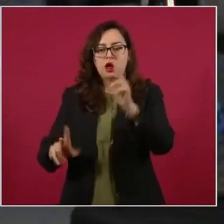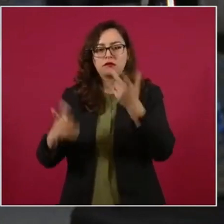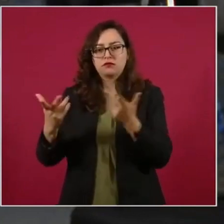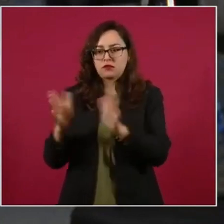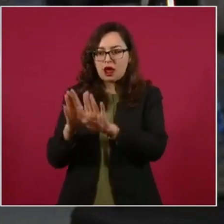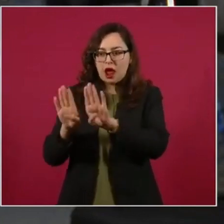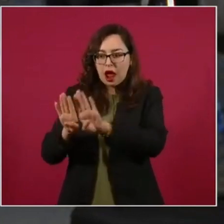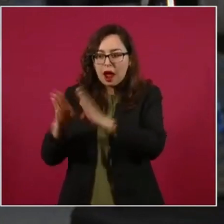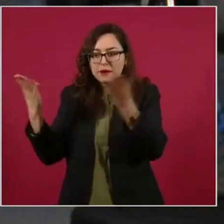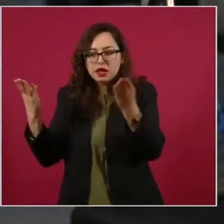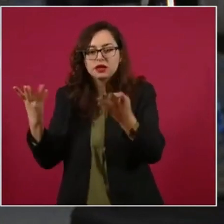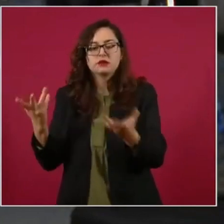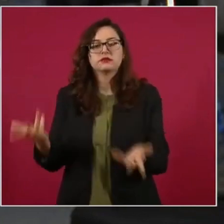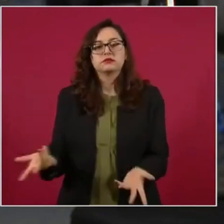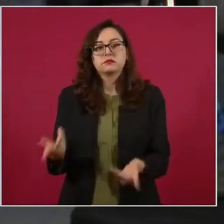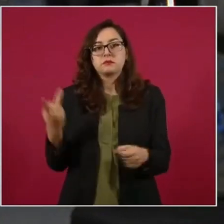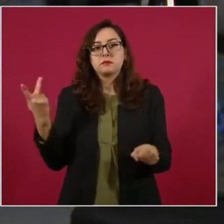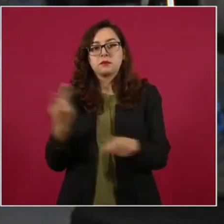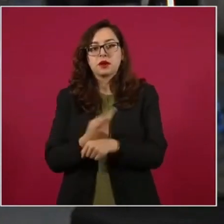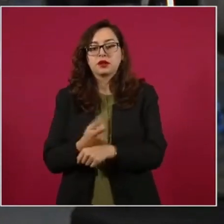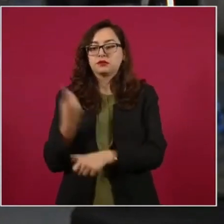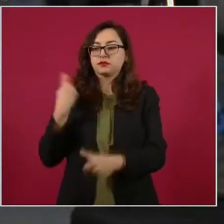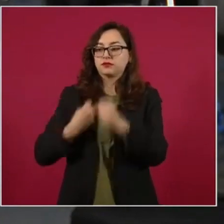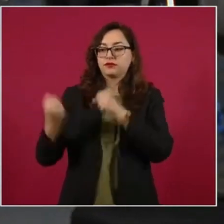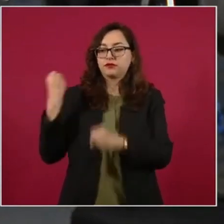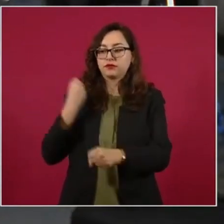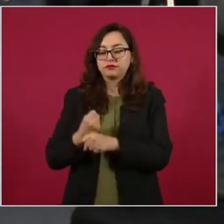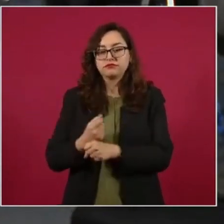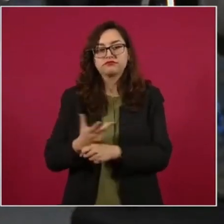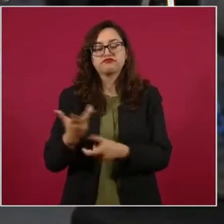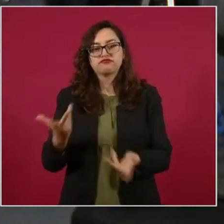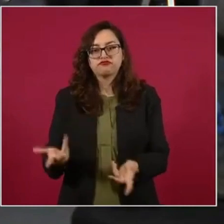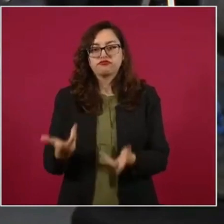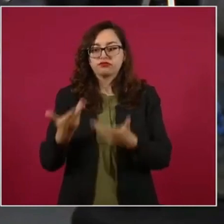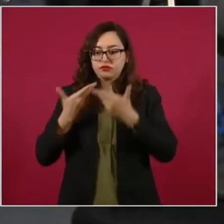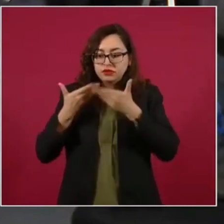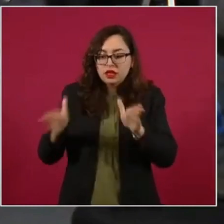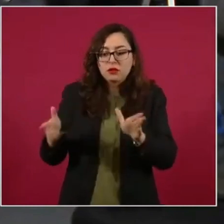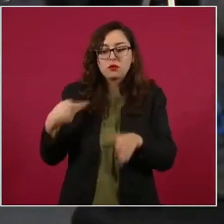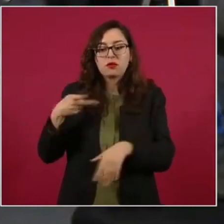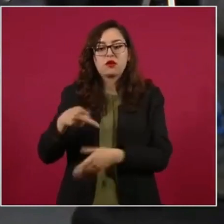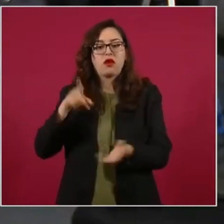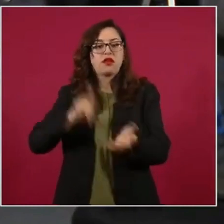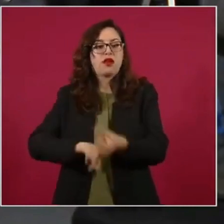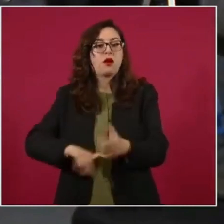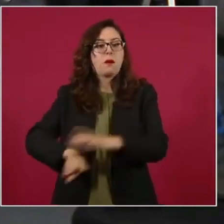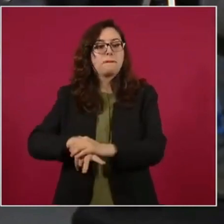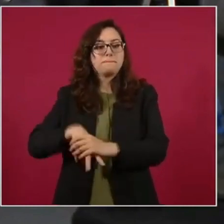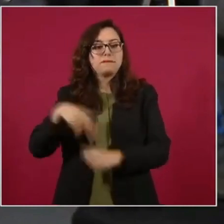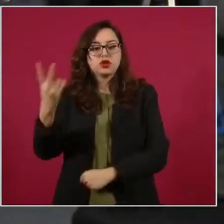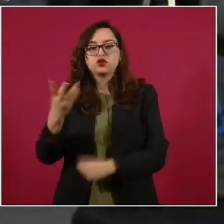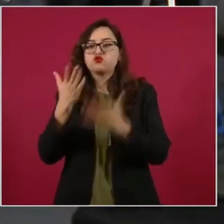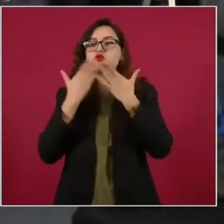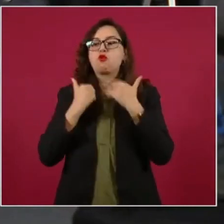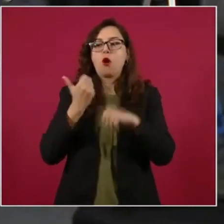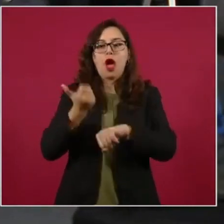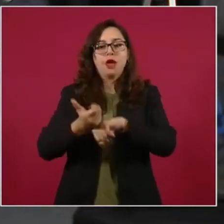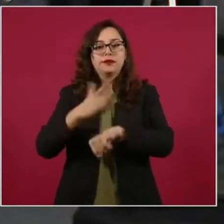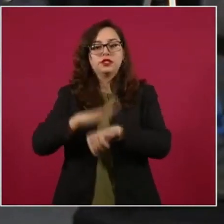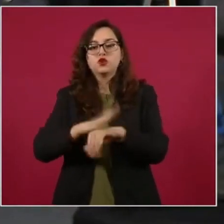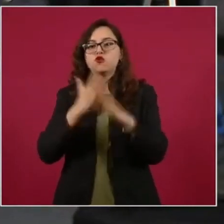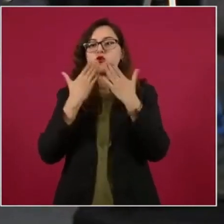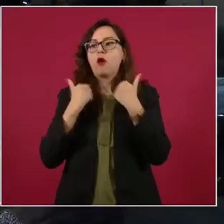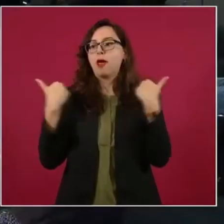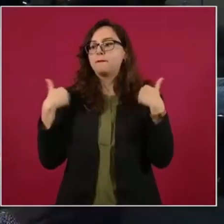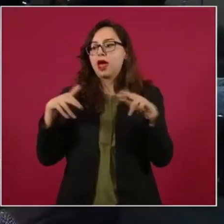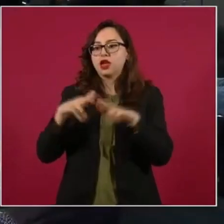no pudieron iniciar porque no se asignó a personal administrativo, ni personal de apoyo o personal docente para que pudieran iniciar